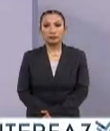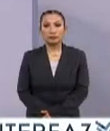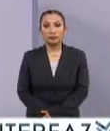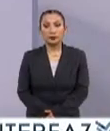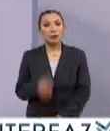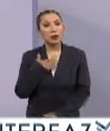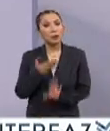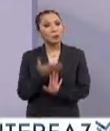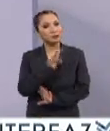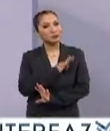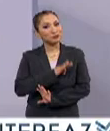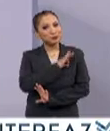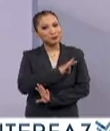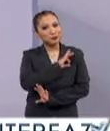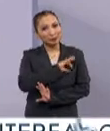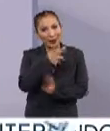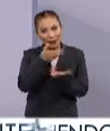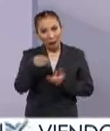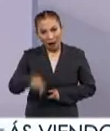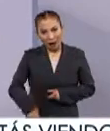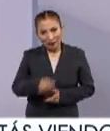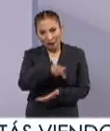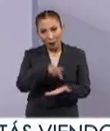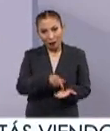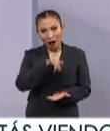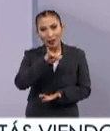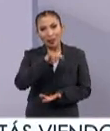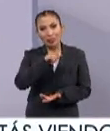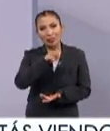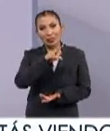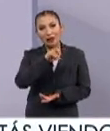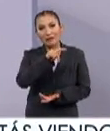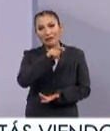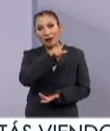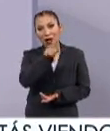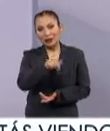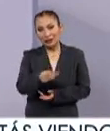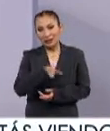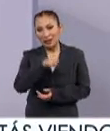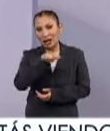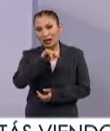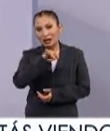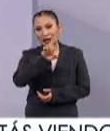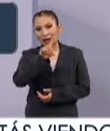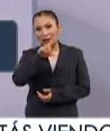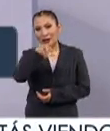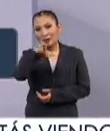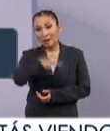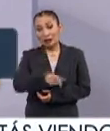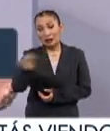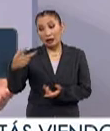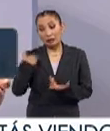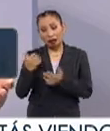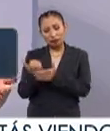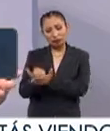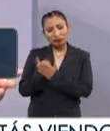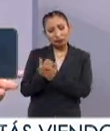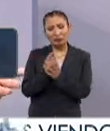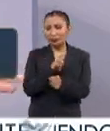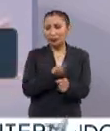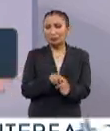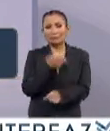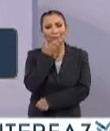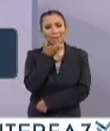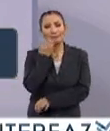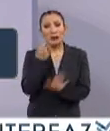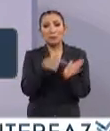Y bueno, estamos muy felices de recibir hoy aquí en el estudio de Interfaz y de la Agencia Informativa de Educación de México a nuestros aliados más naturales